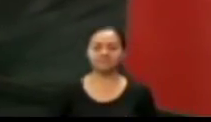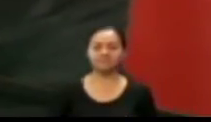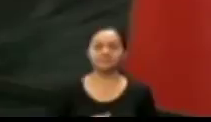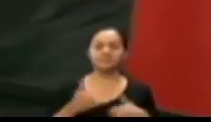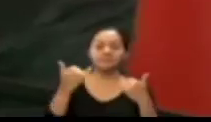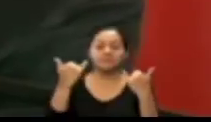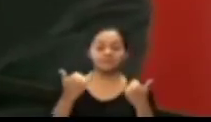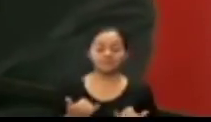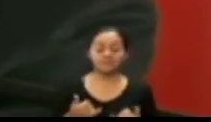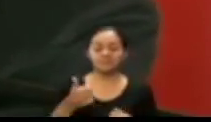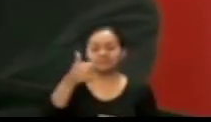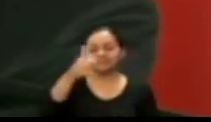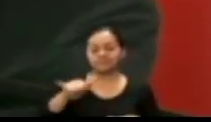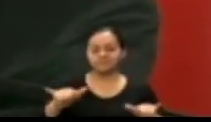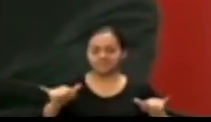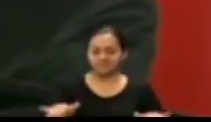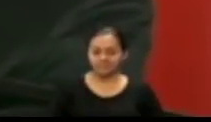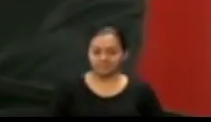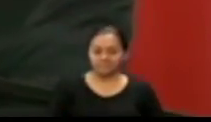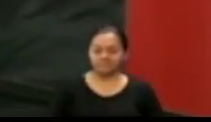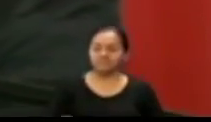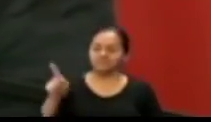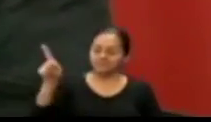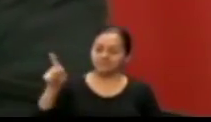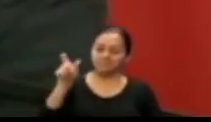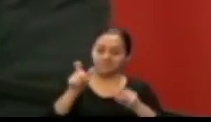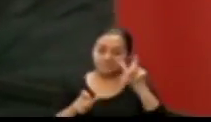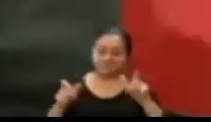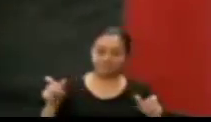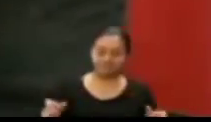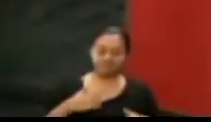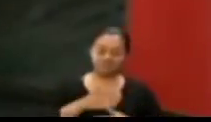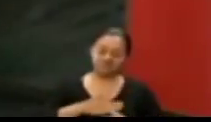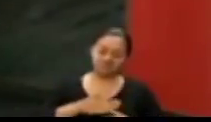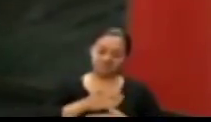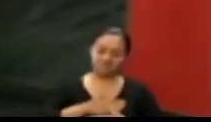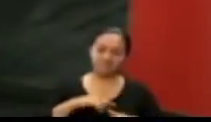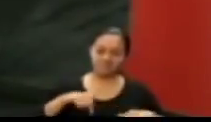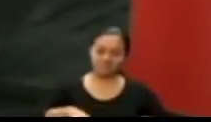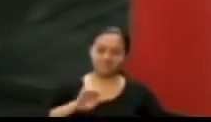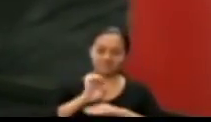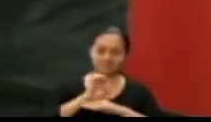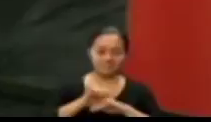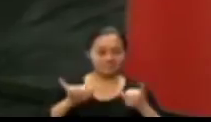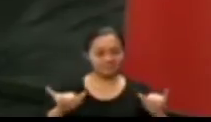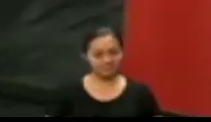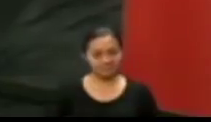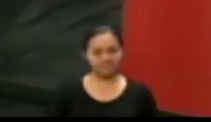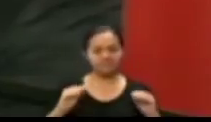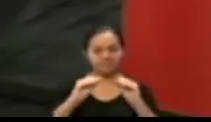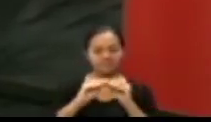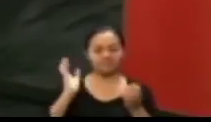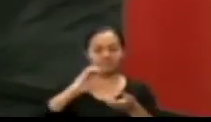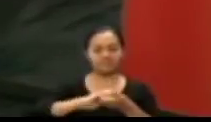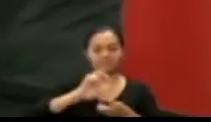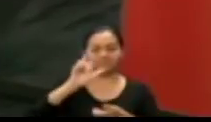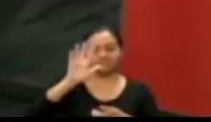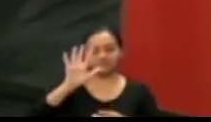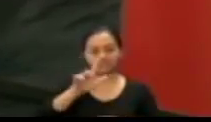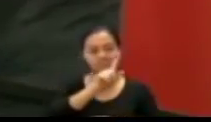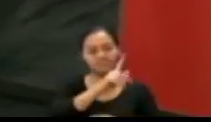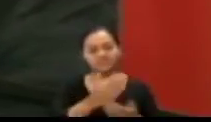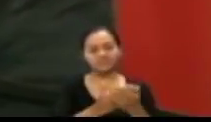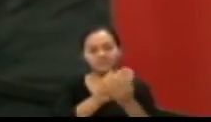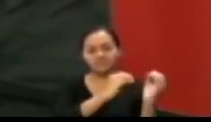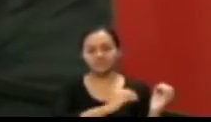desearles una excelente estadía a nuestros huéspedes ilustres. Gracias. De las organizaciones progresistas, al Movimiento País, el mejor de los éxitos de esta